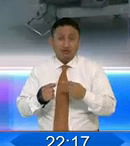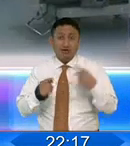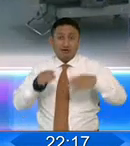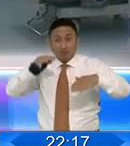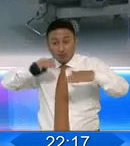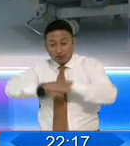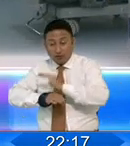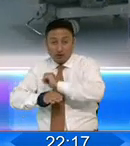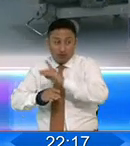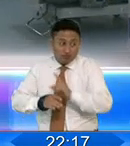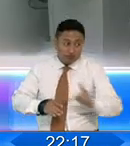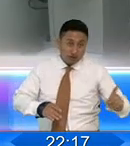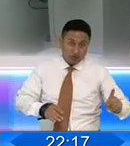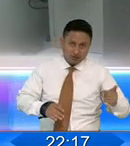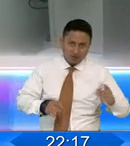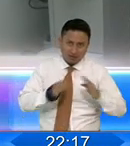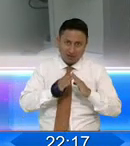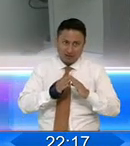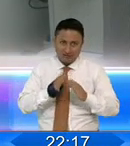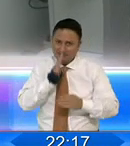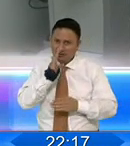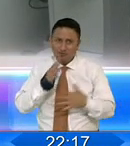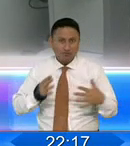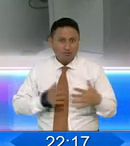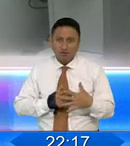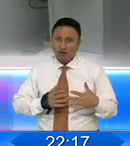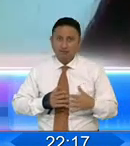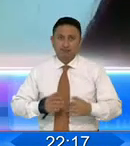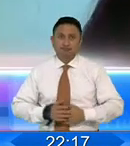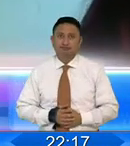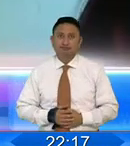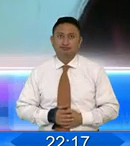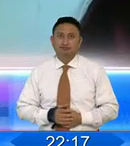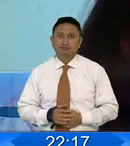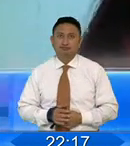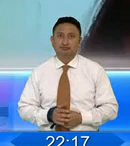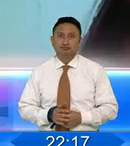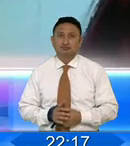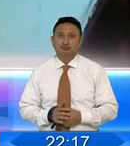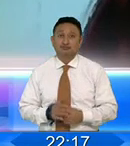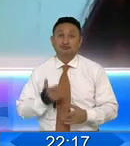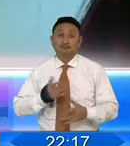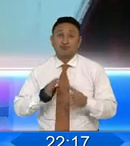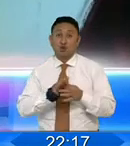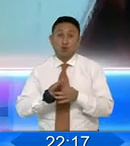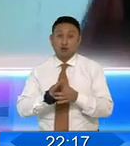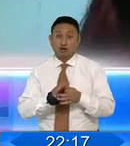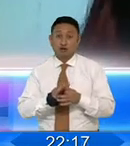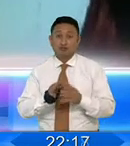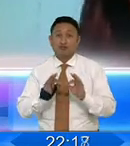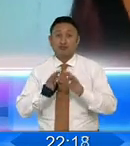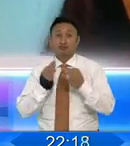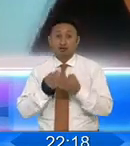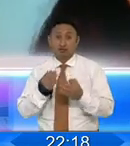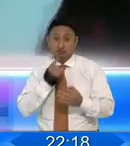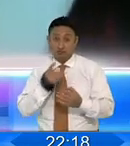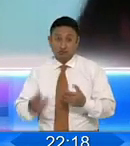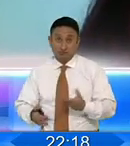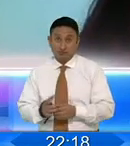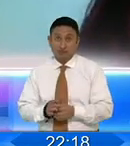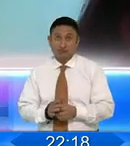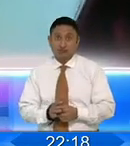a entrar a casa, el miedo es constante. No, a mis colegas, a mis familiares también que están en